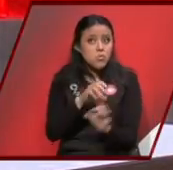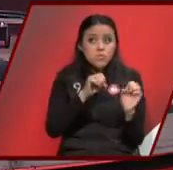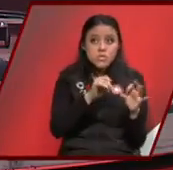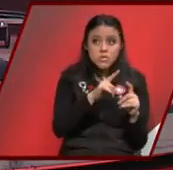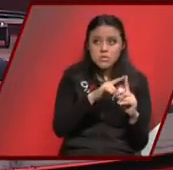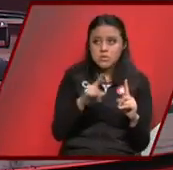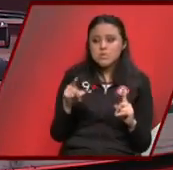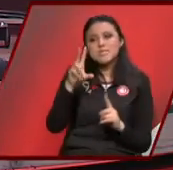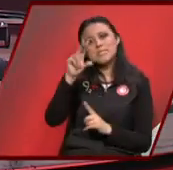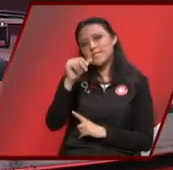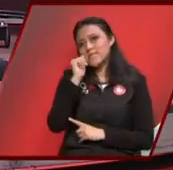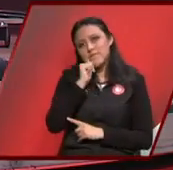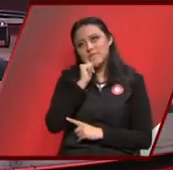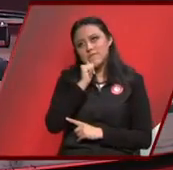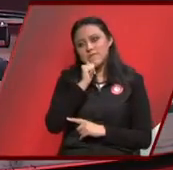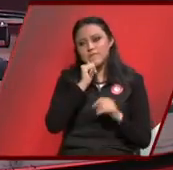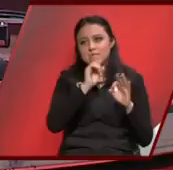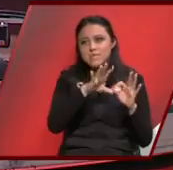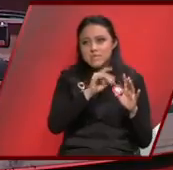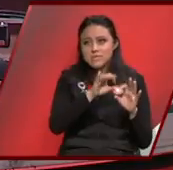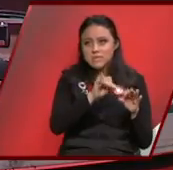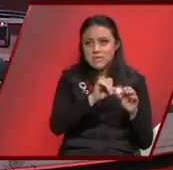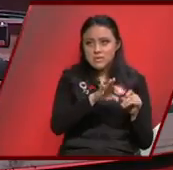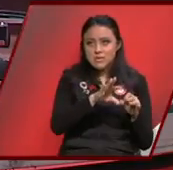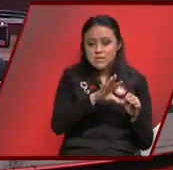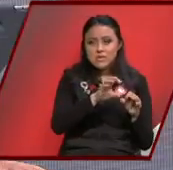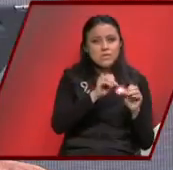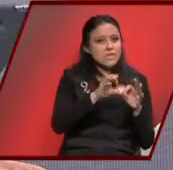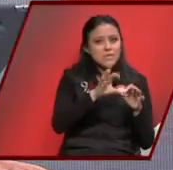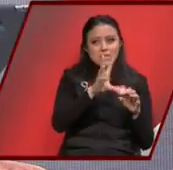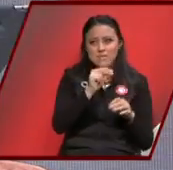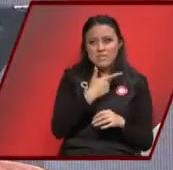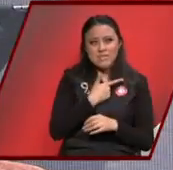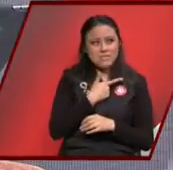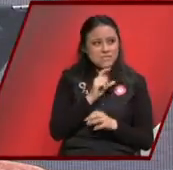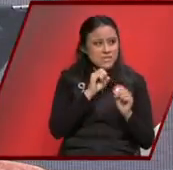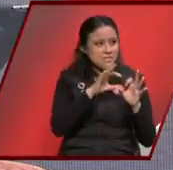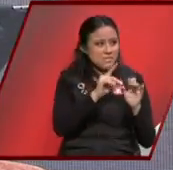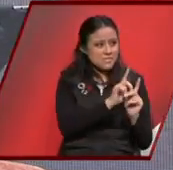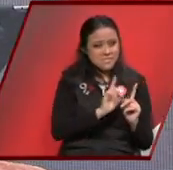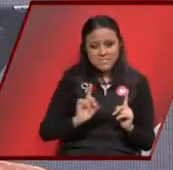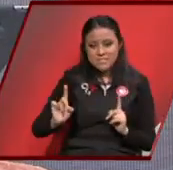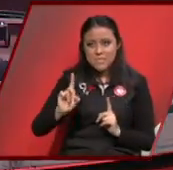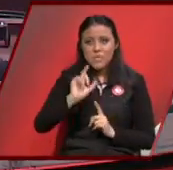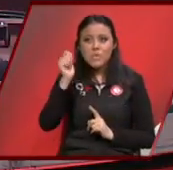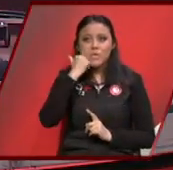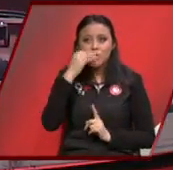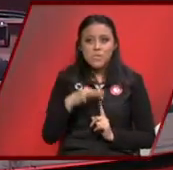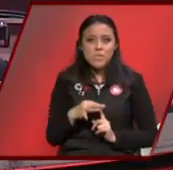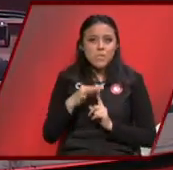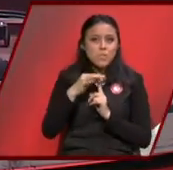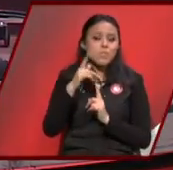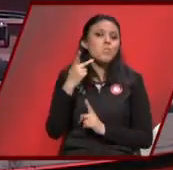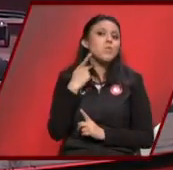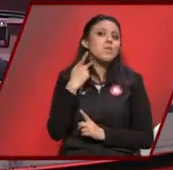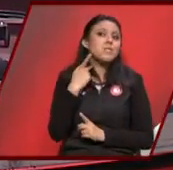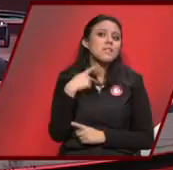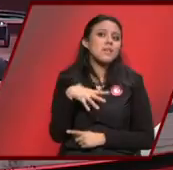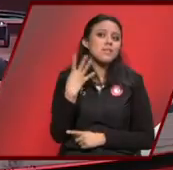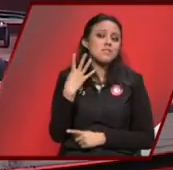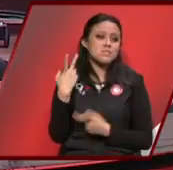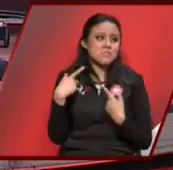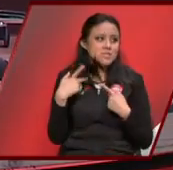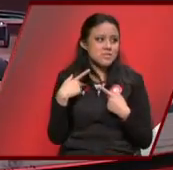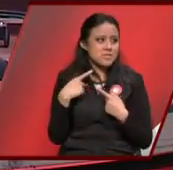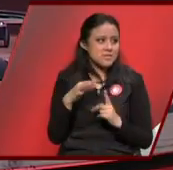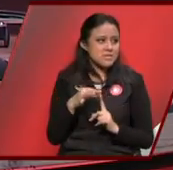oficina? No, yo voy a estar todo el tiempo en la oficina. No, pues nadie le enseña a esta mujer a hacer política. Que no me busquen cuando en la oficina. Cuando te eligen para político, no sales de la oficina. Tienes 14